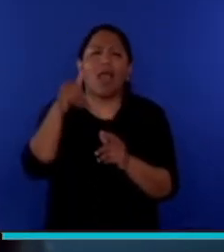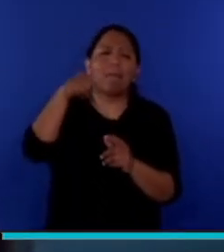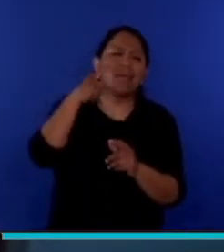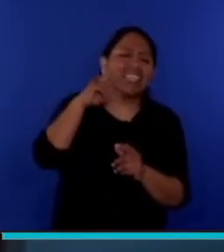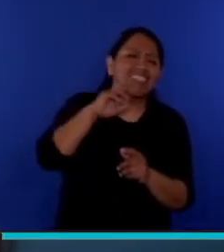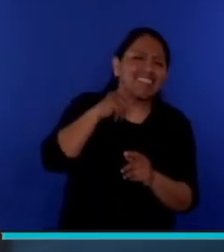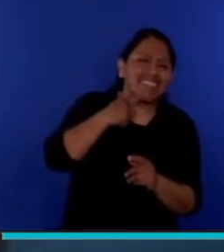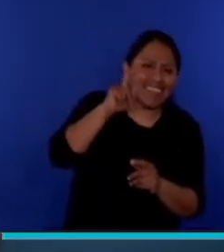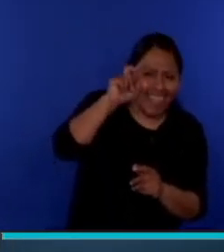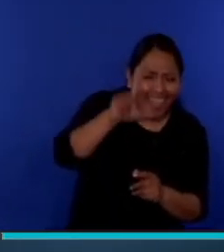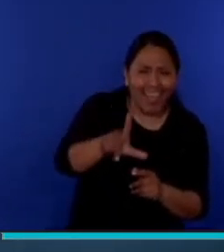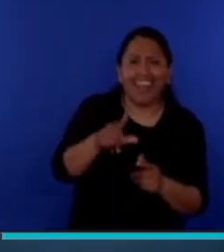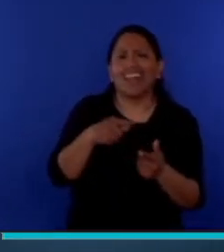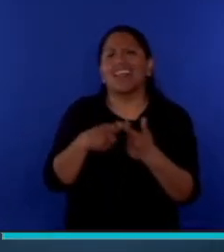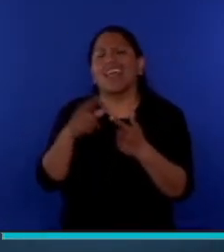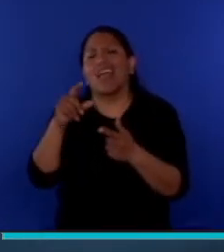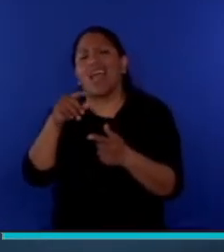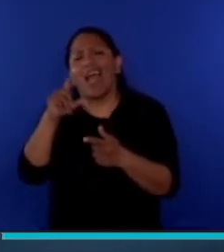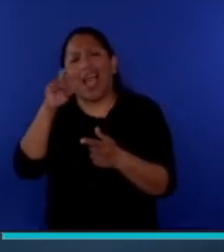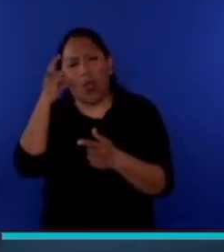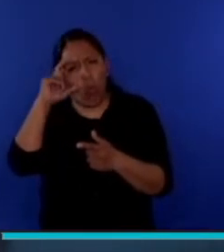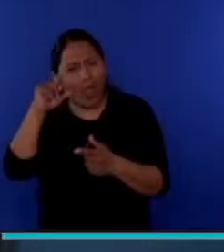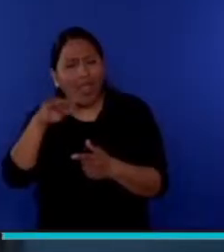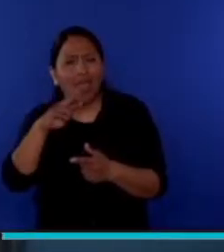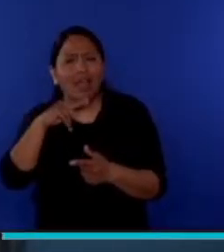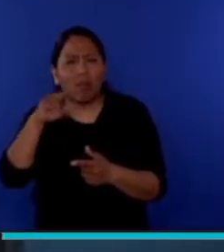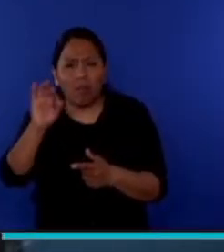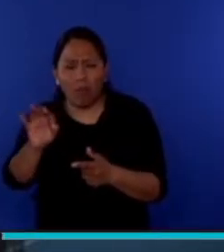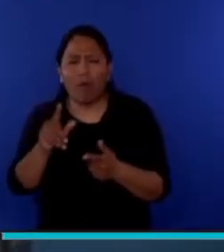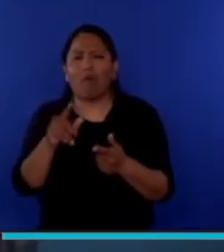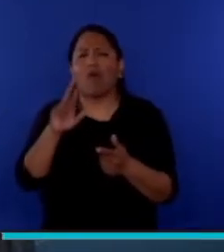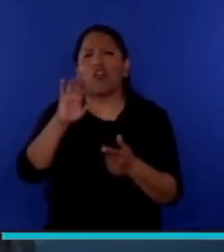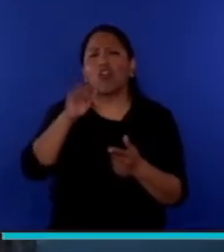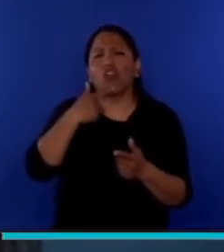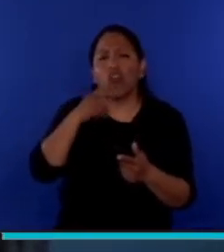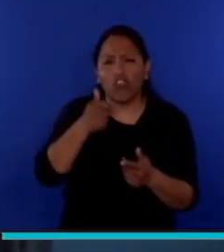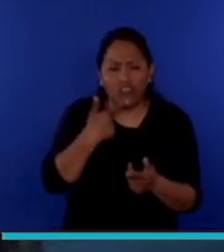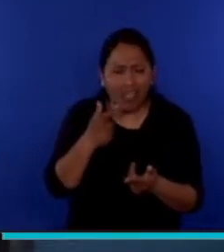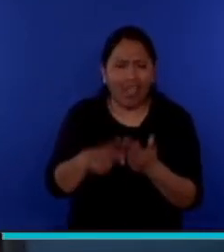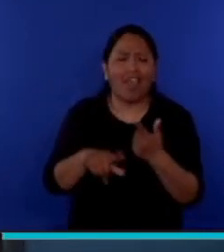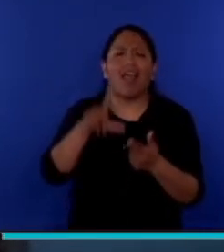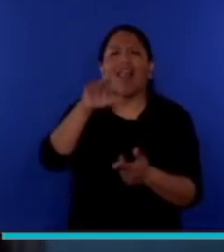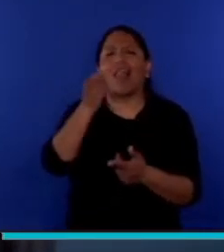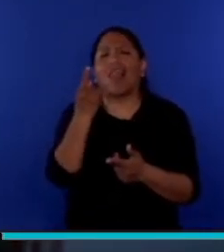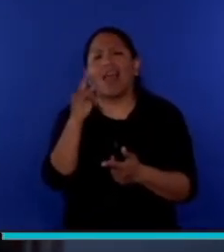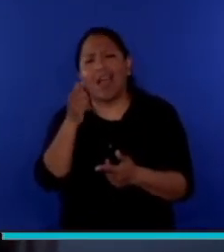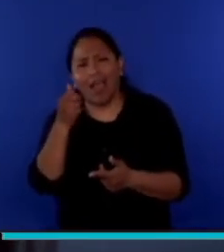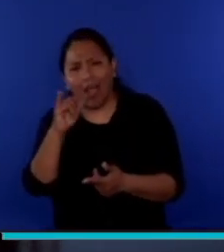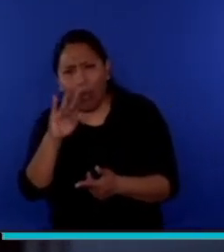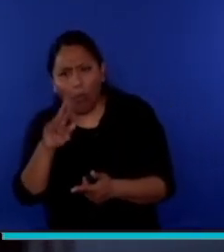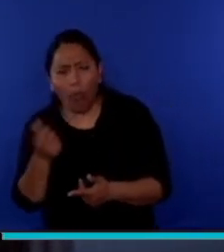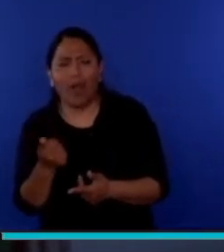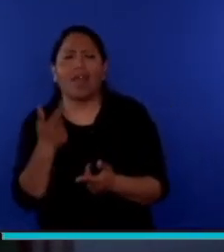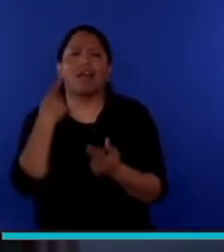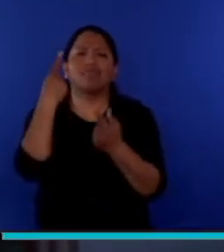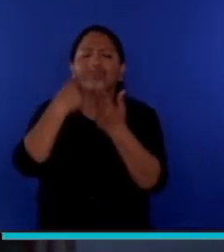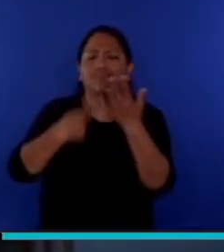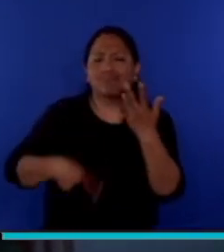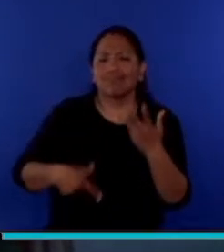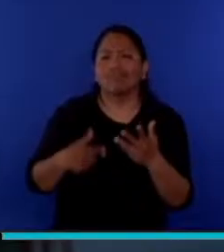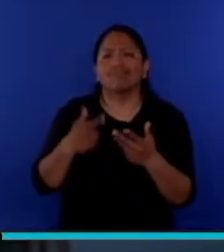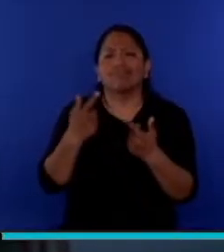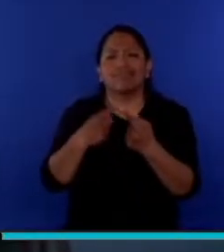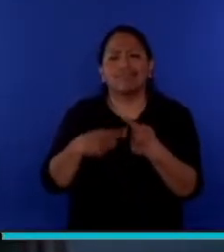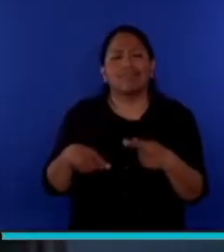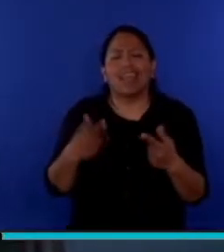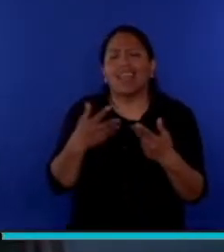Maricel, a Gustavo Cuervo, a Martín Rosas, a Laura, que también hemos acompañado muchos proyectos en conjunto, y Nati Jakowski,